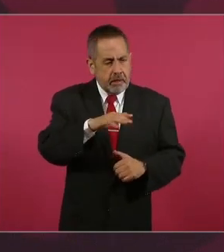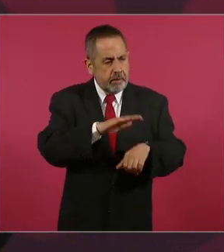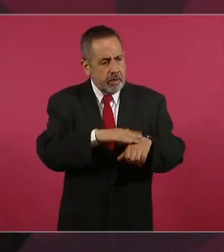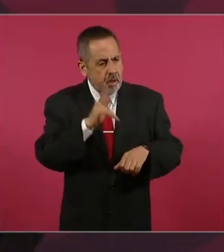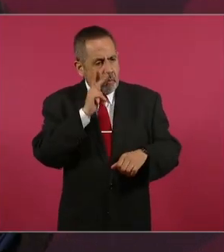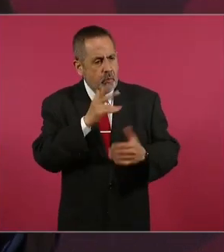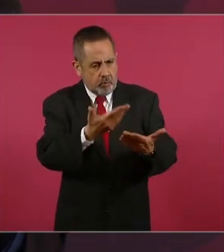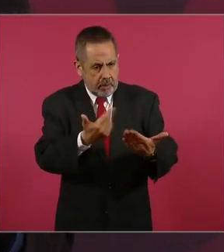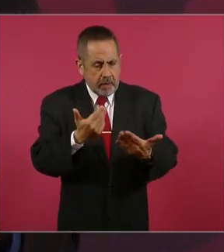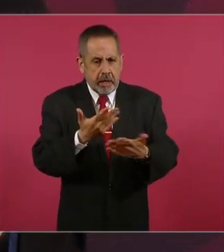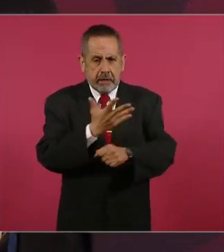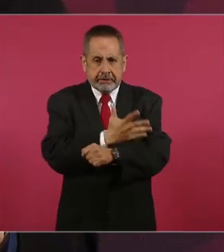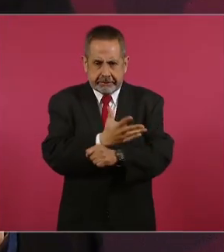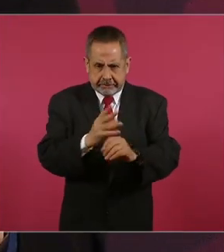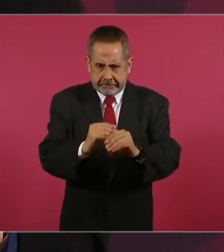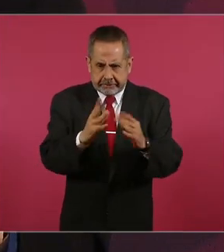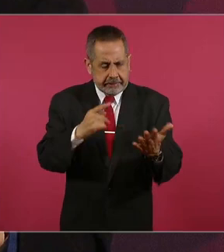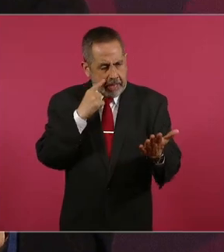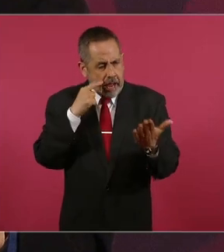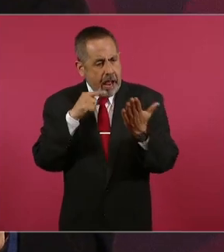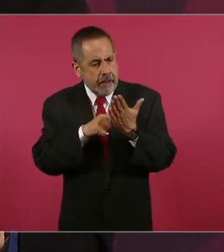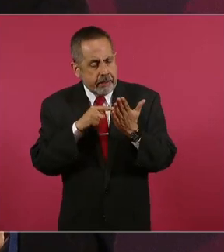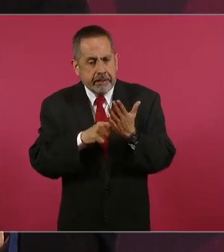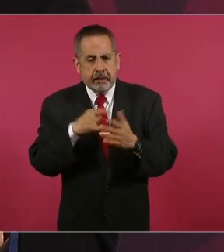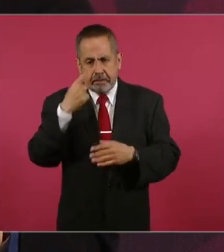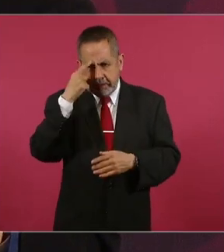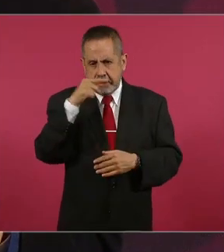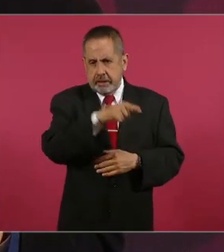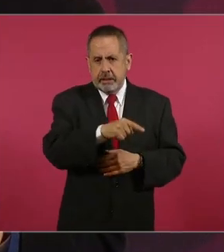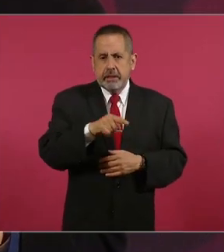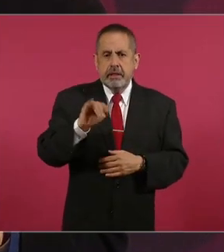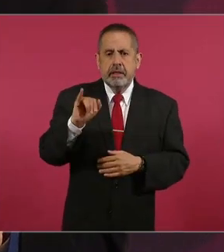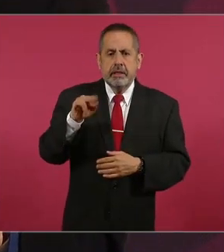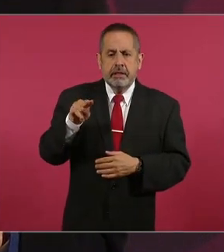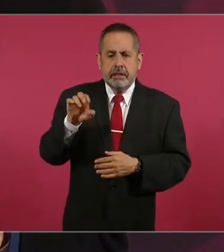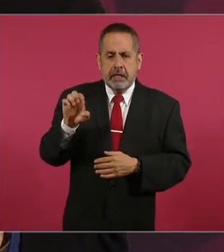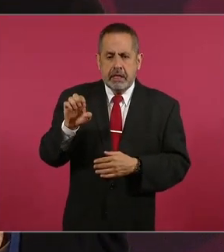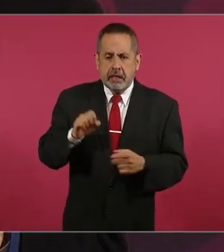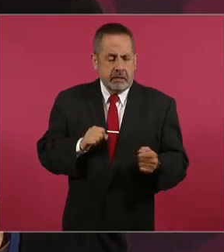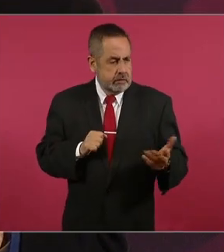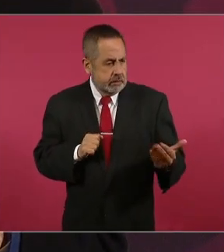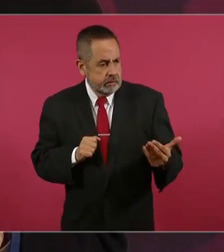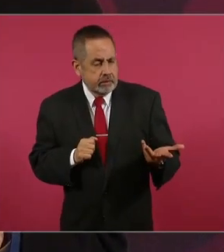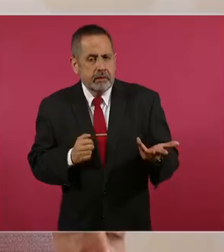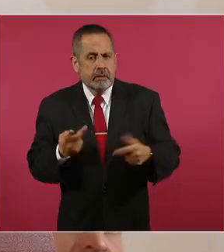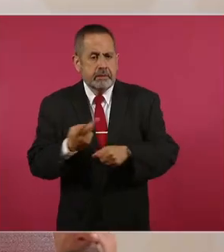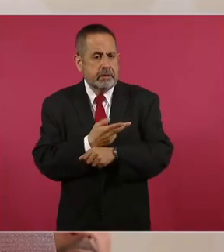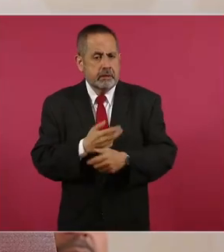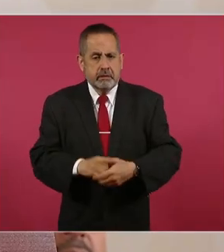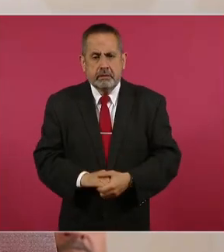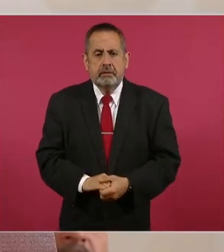cuentas, transparencia al Instituto Electoral,